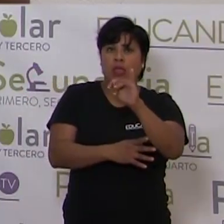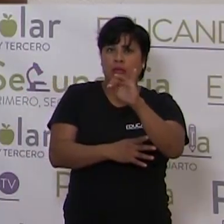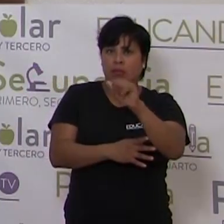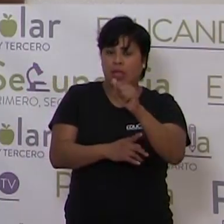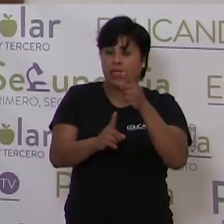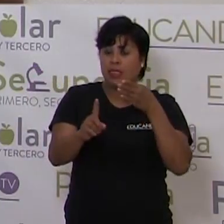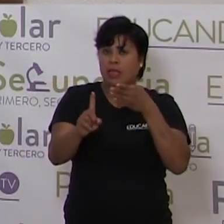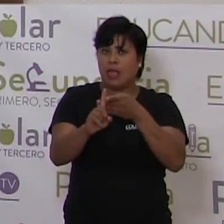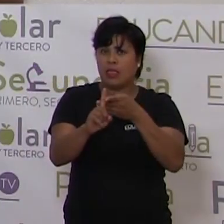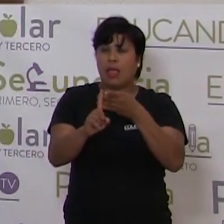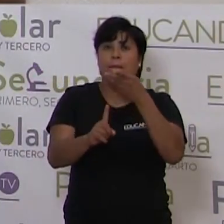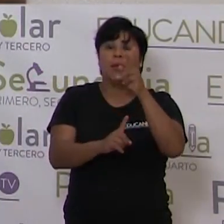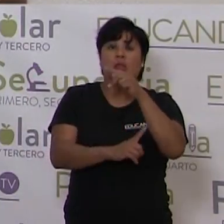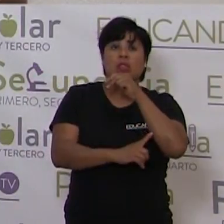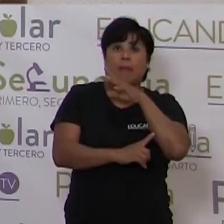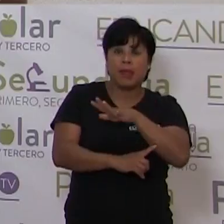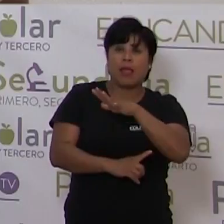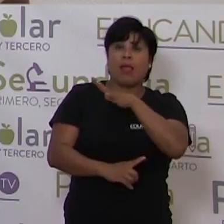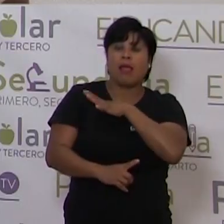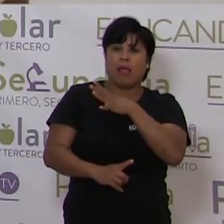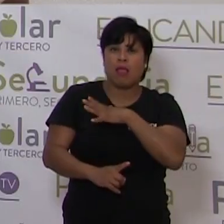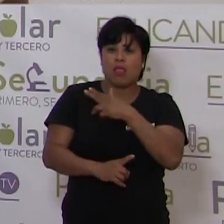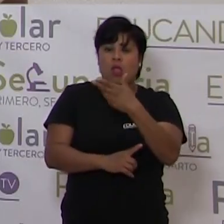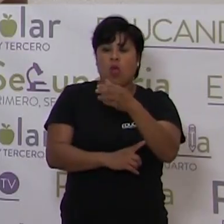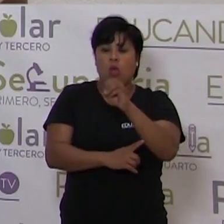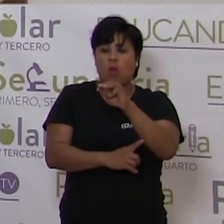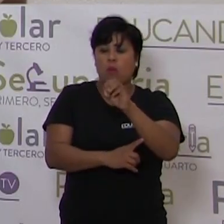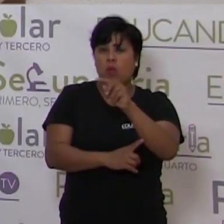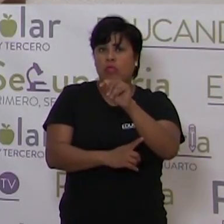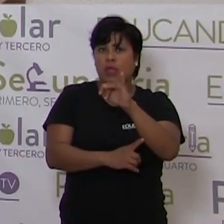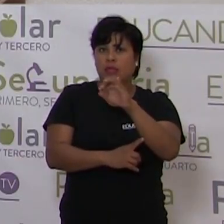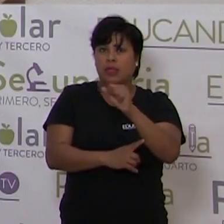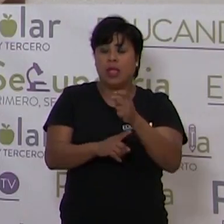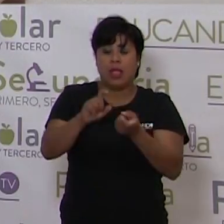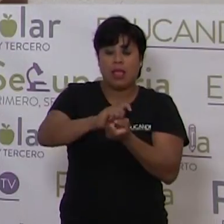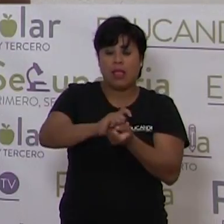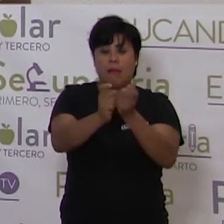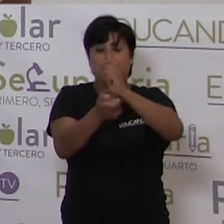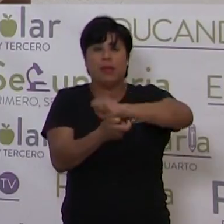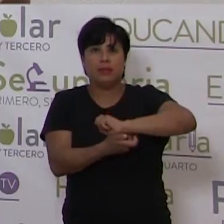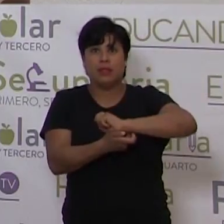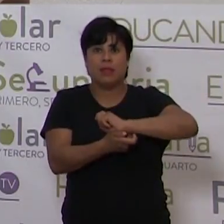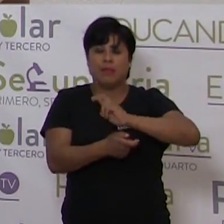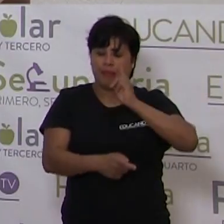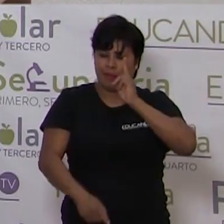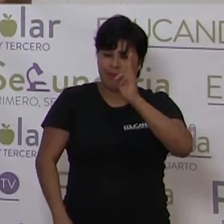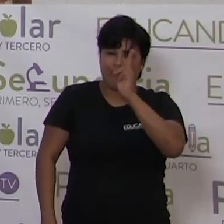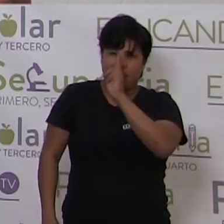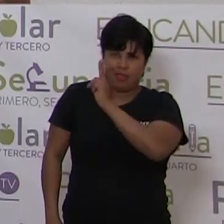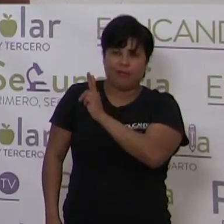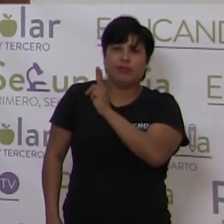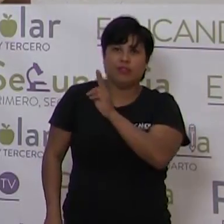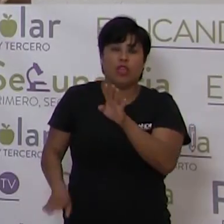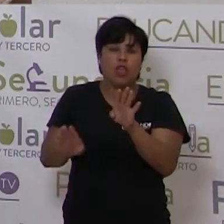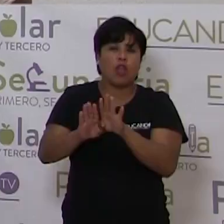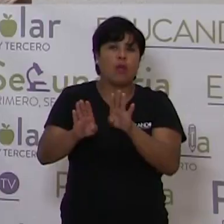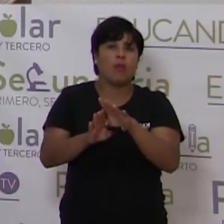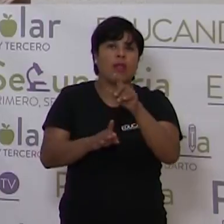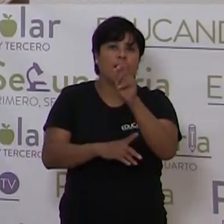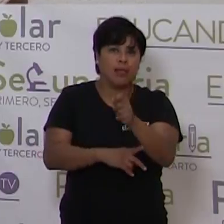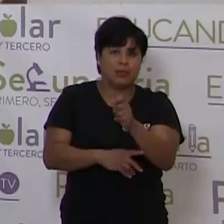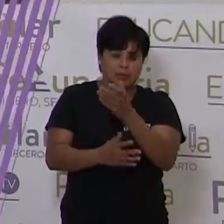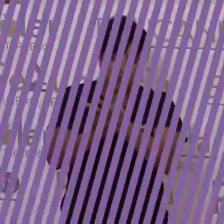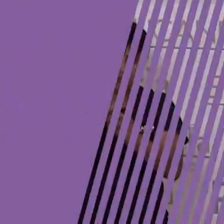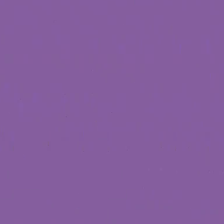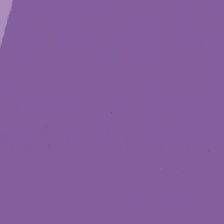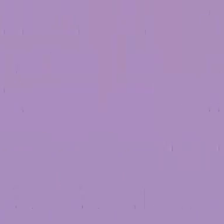directa, pero también existen las homotesias inversas. Veamos cómo se